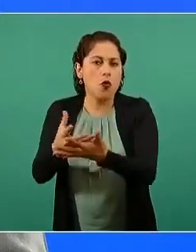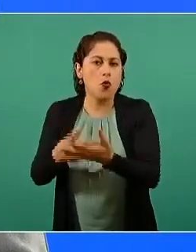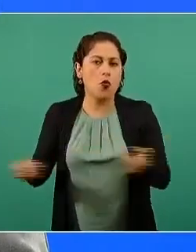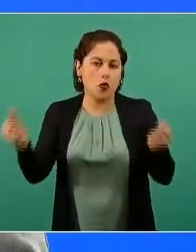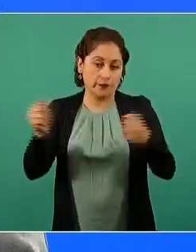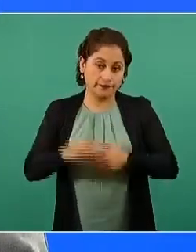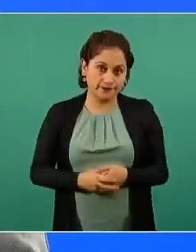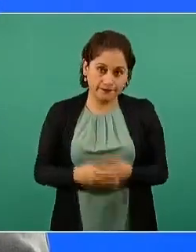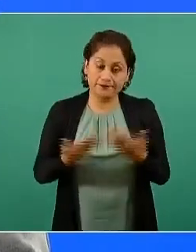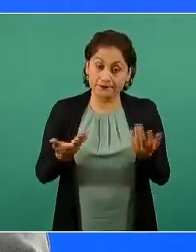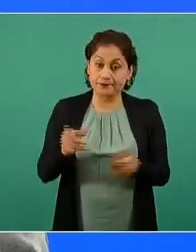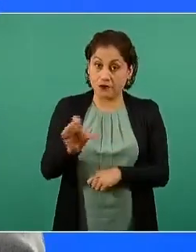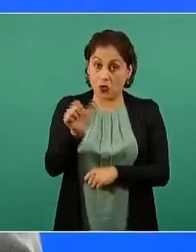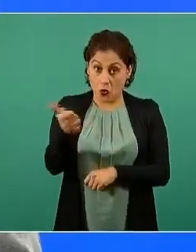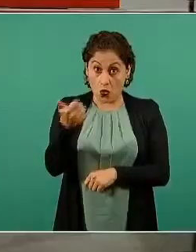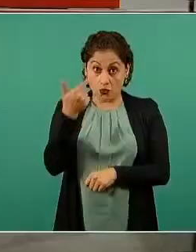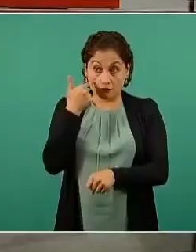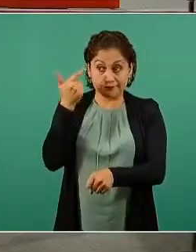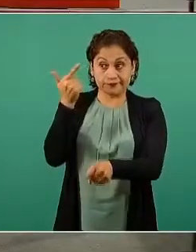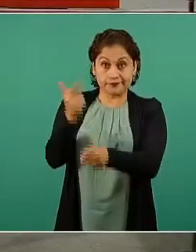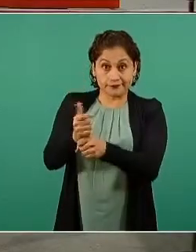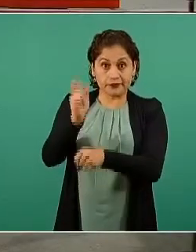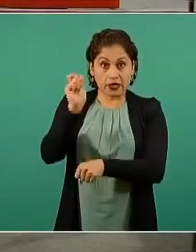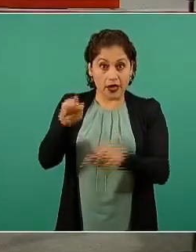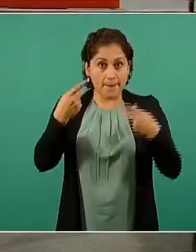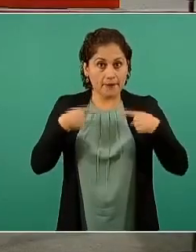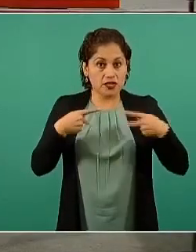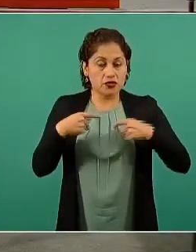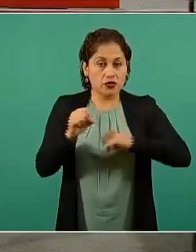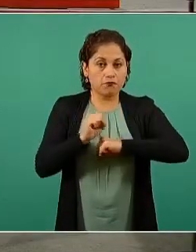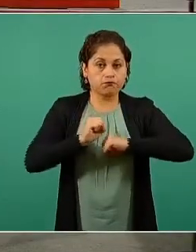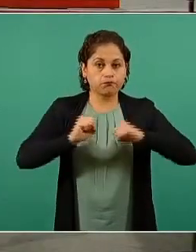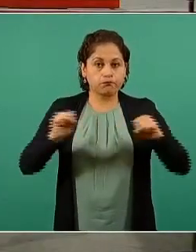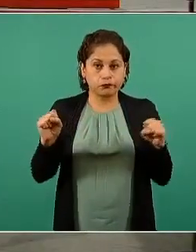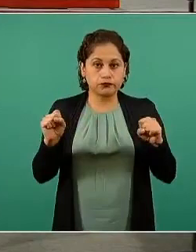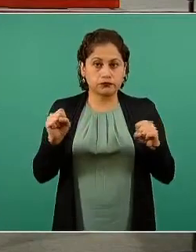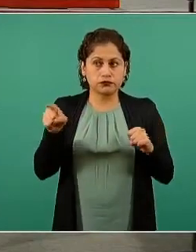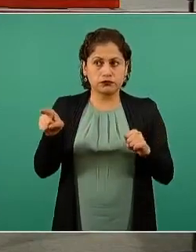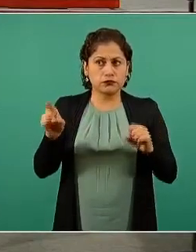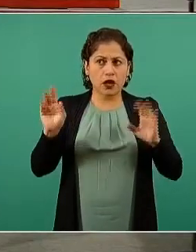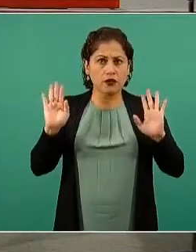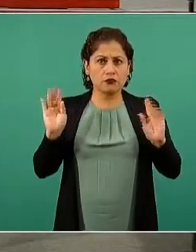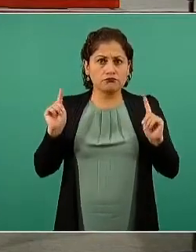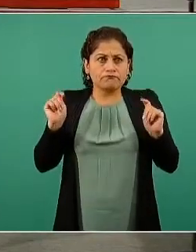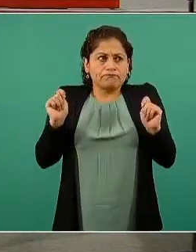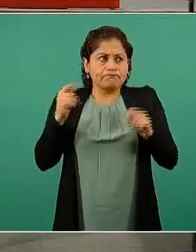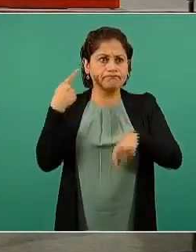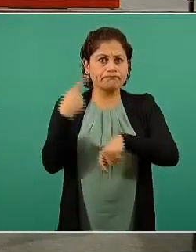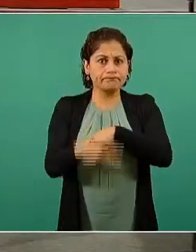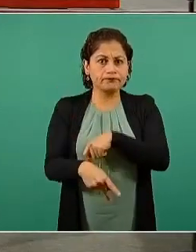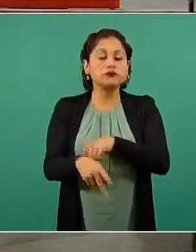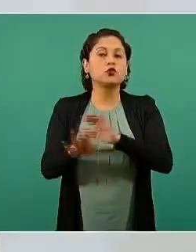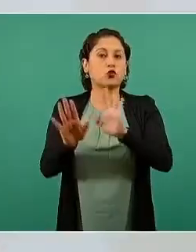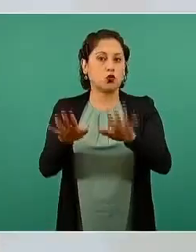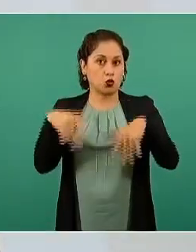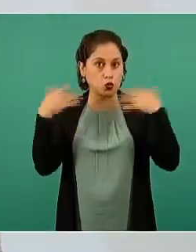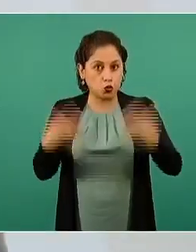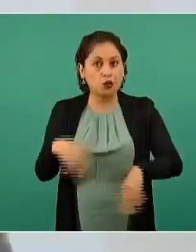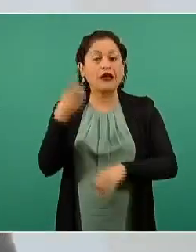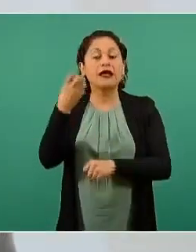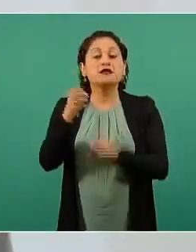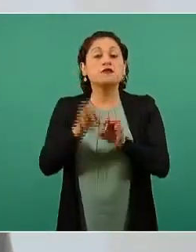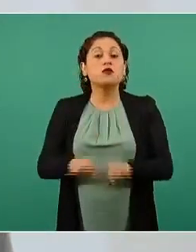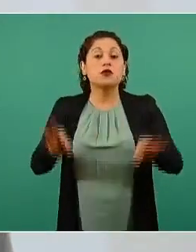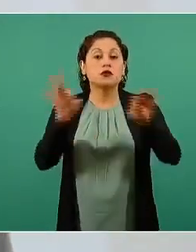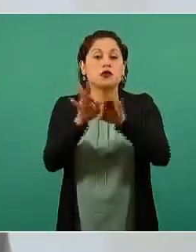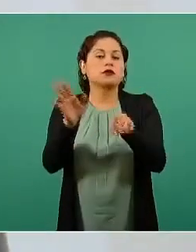vemos es que las personas con obesidad no se perciben como alguien que tiene factor de riesgo. Entonces, muchas veces se está internado